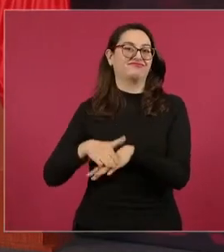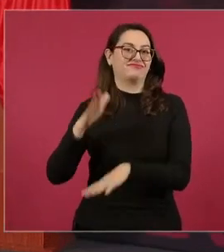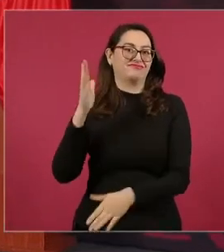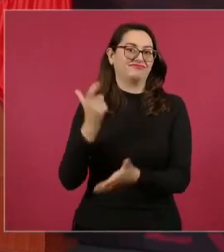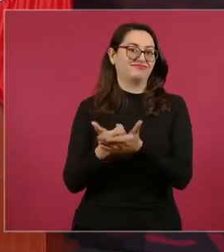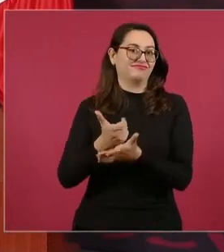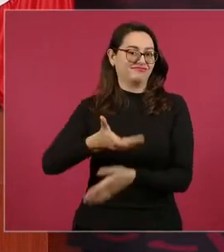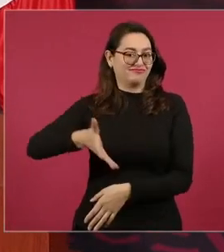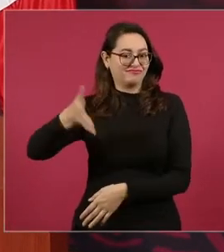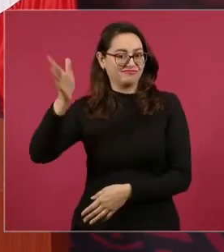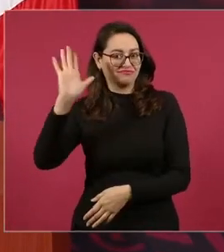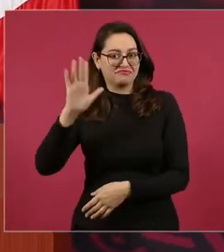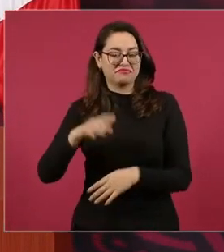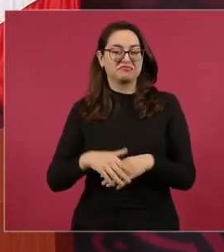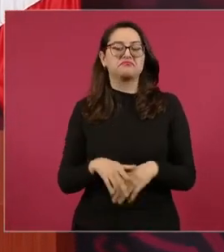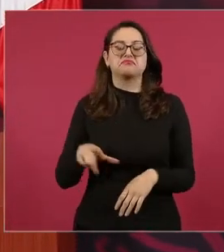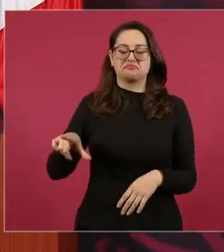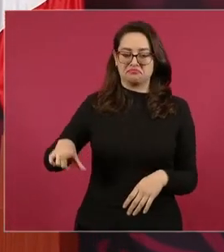Pero